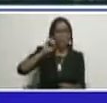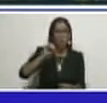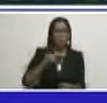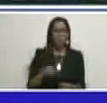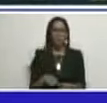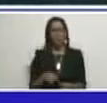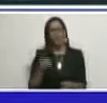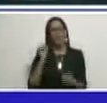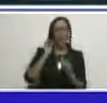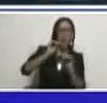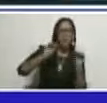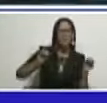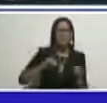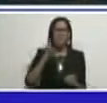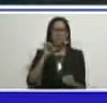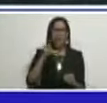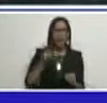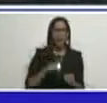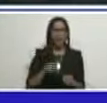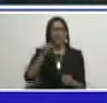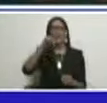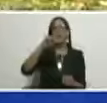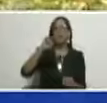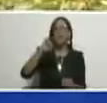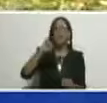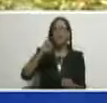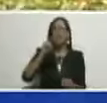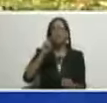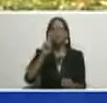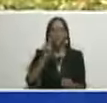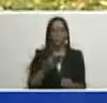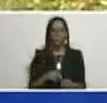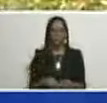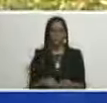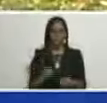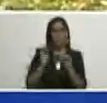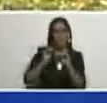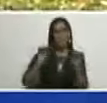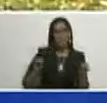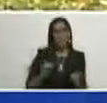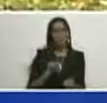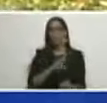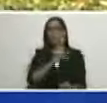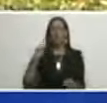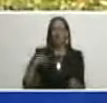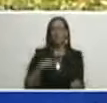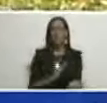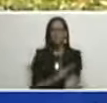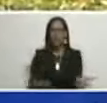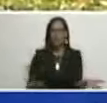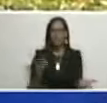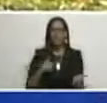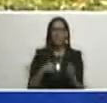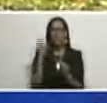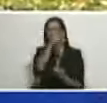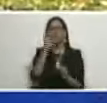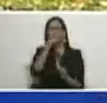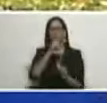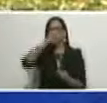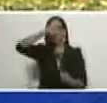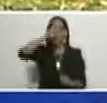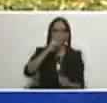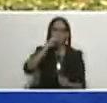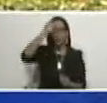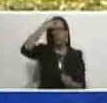¿Oíste, y Dania Chirina, ni tu Pérez Osuna? Que están llenos, no tienen sangre, tienen veneno de odio al pueblo de